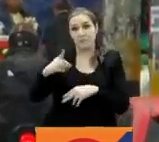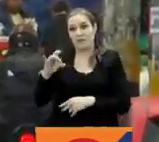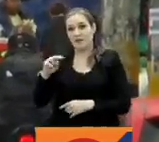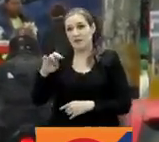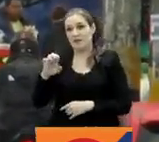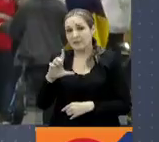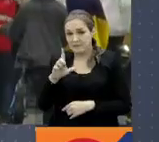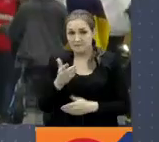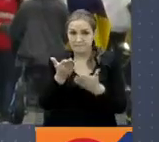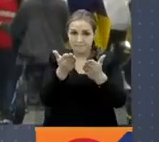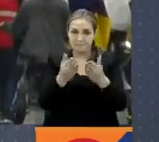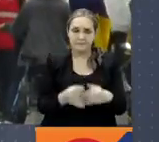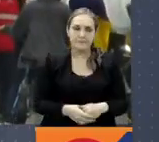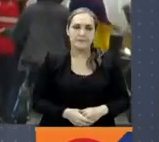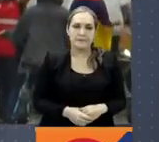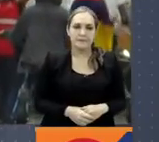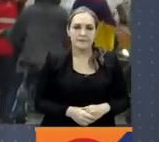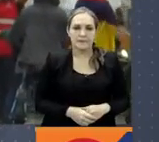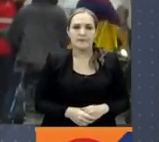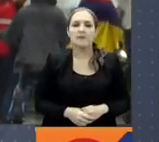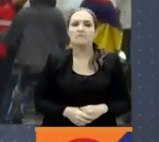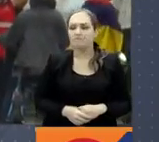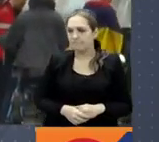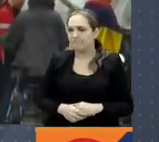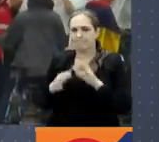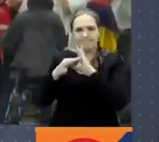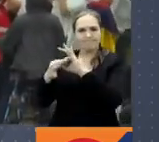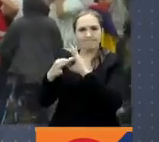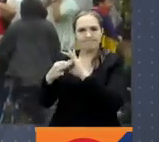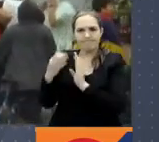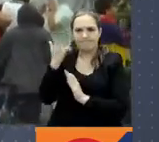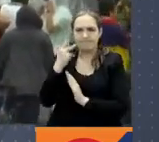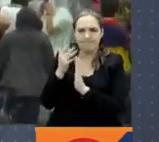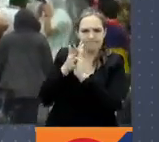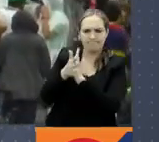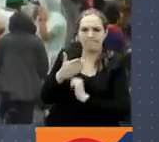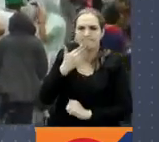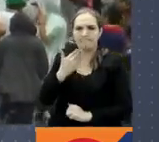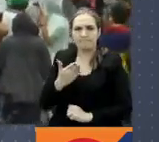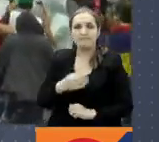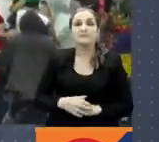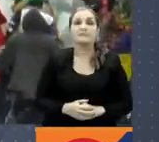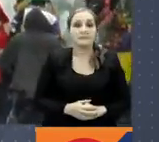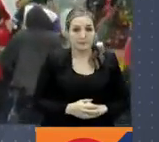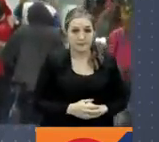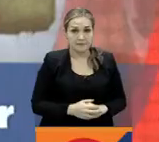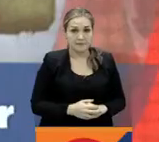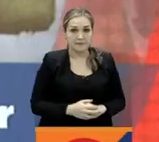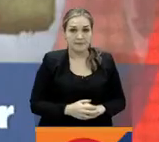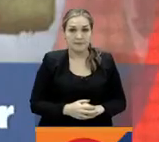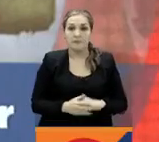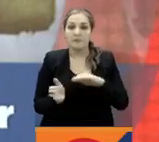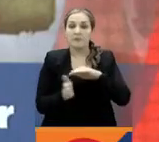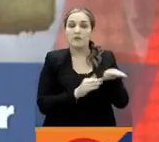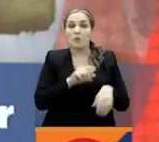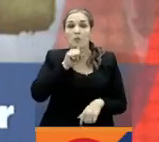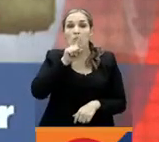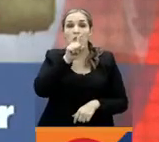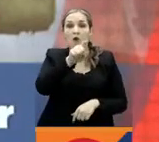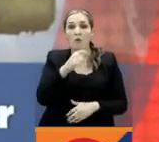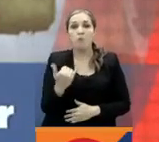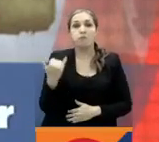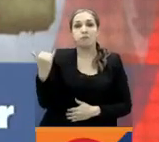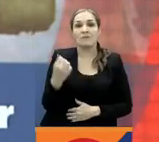Noticias, Conectados 24/7. Conectados 24/7. Gracias, Daniel, por esta información desde Medellín. Y en Bucaramanga hay